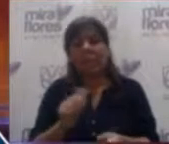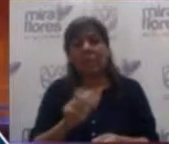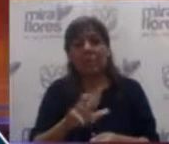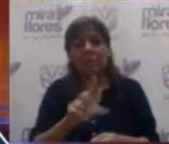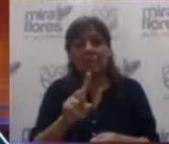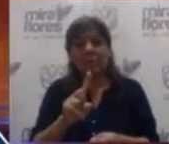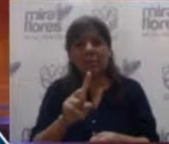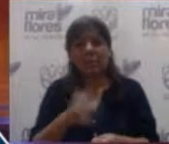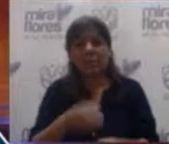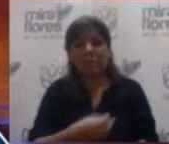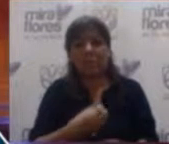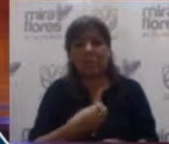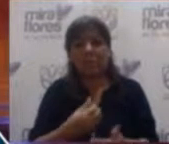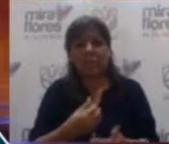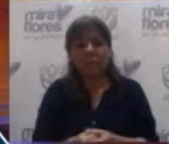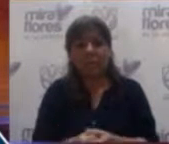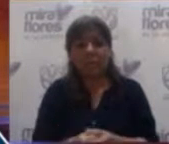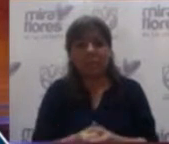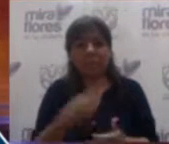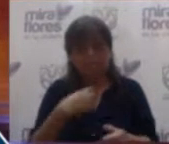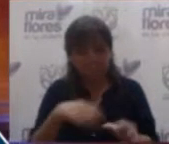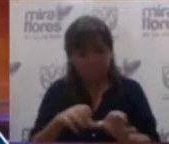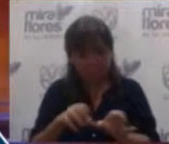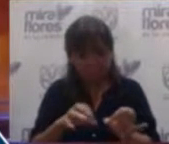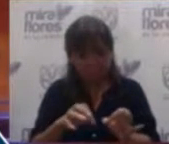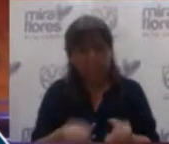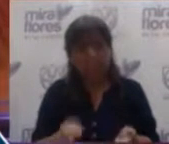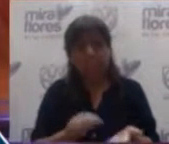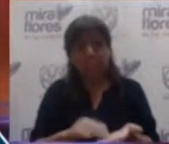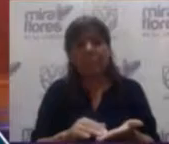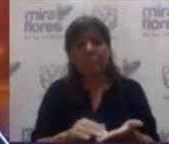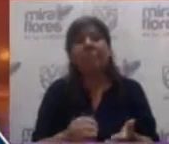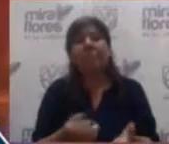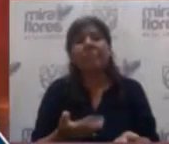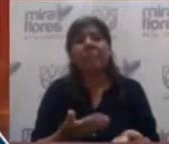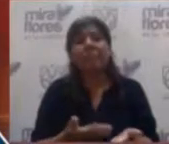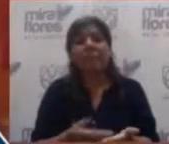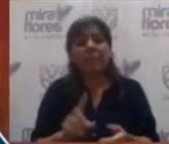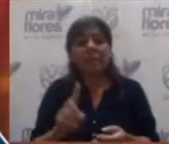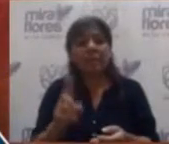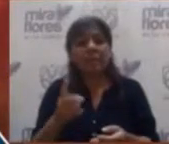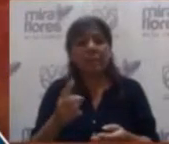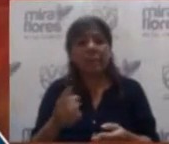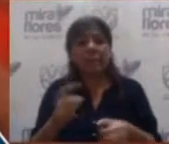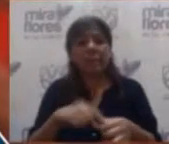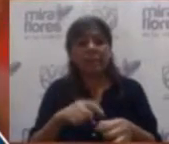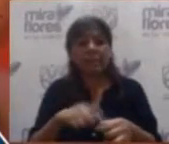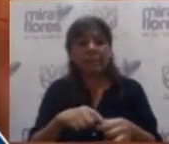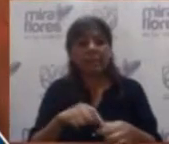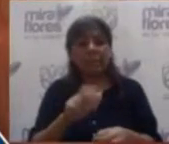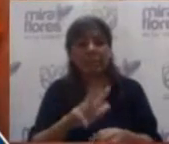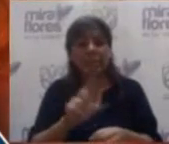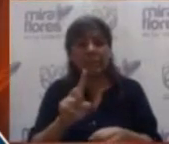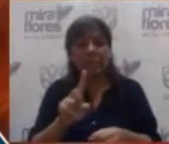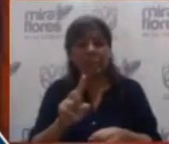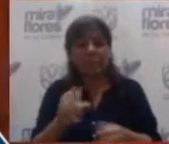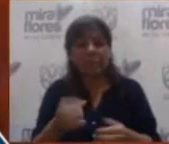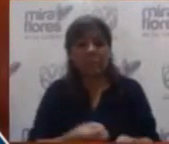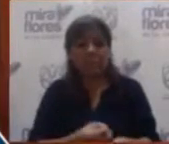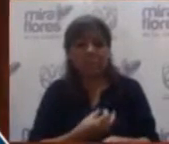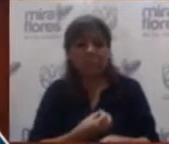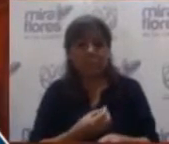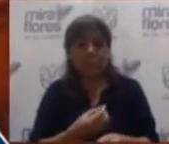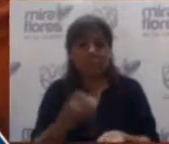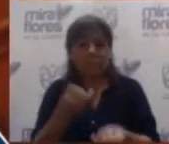mayo. Presumo que usted tiene una observación también. Adelante. Sí, en mi primera intervención, el 31 de mayo... en